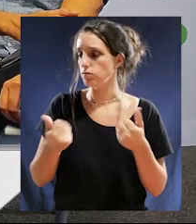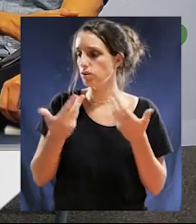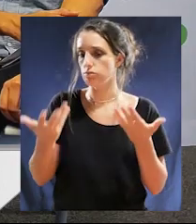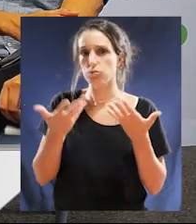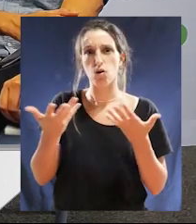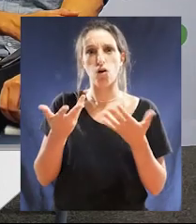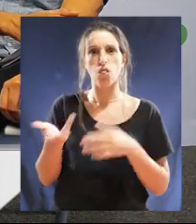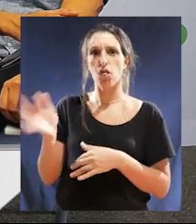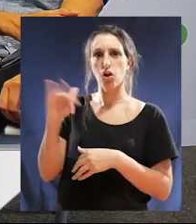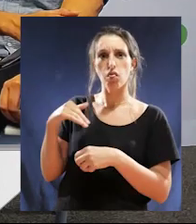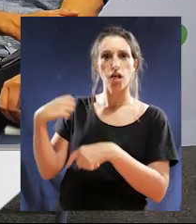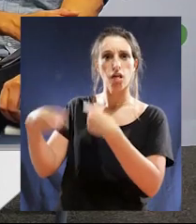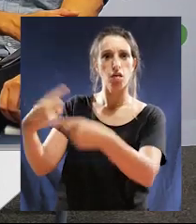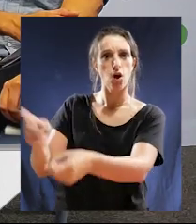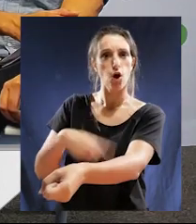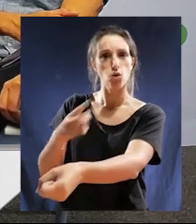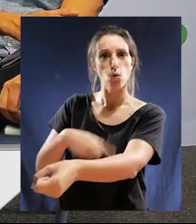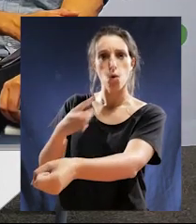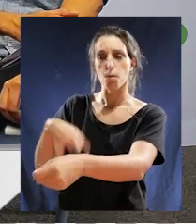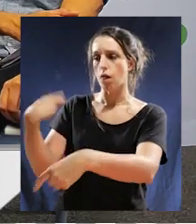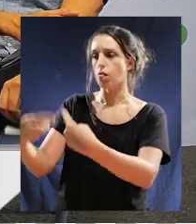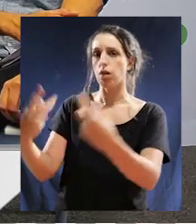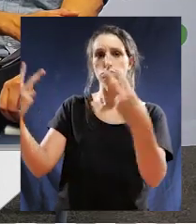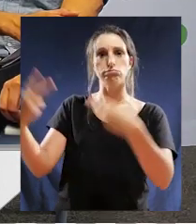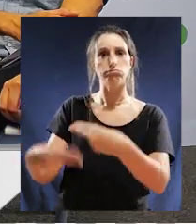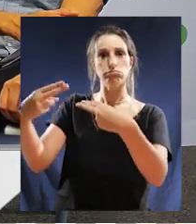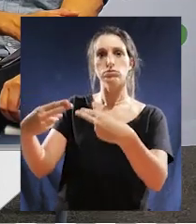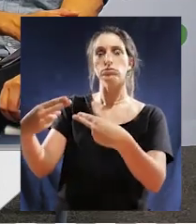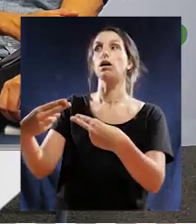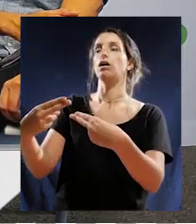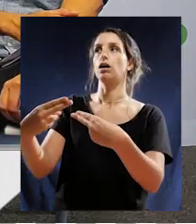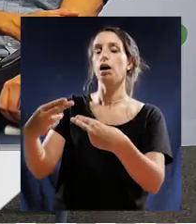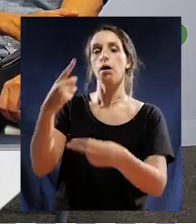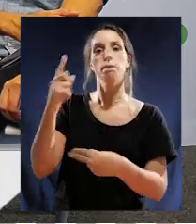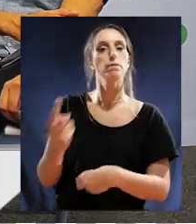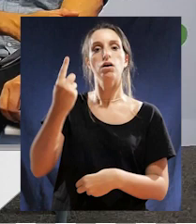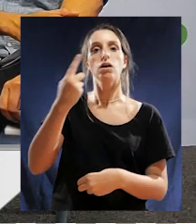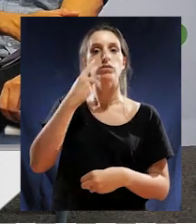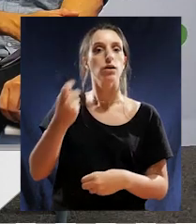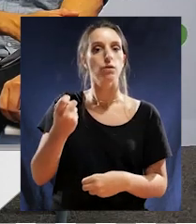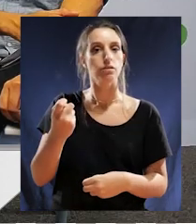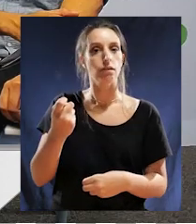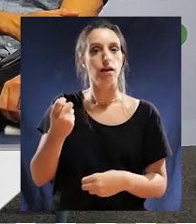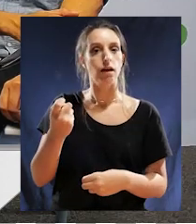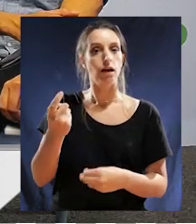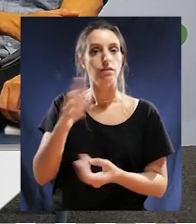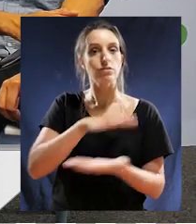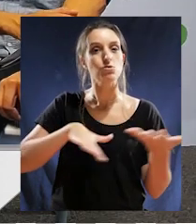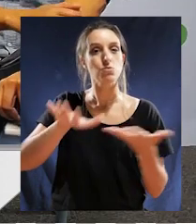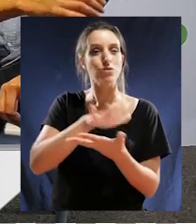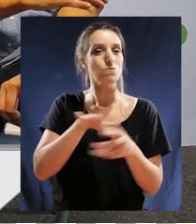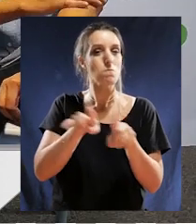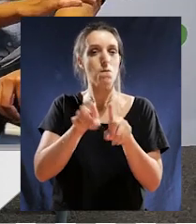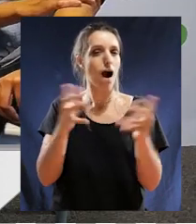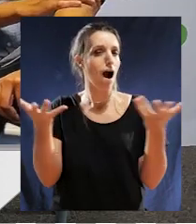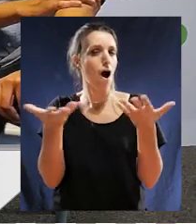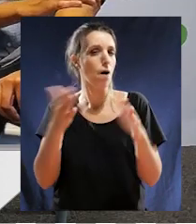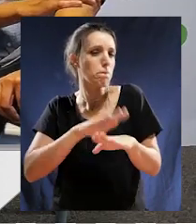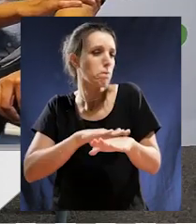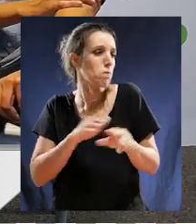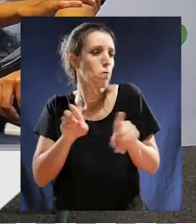una interrupción de la continuidad de la existencia esa es lo primero que uno registra en situaciones como